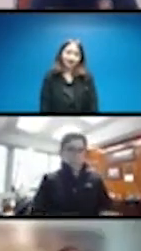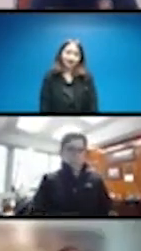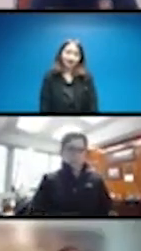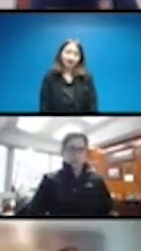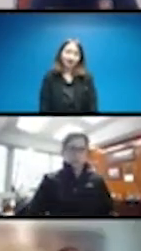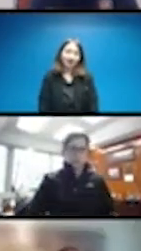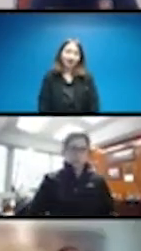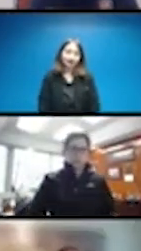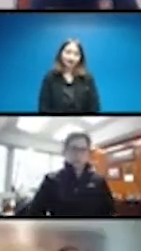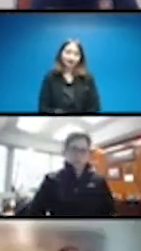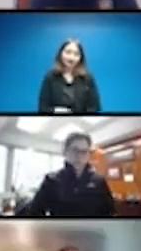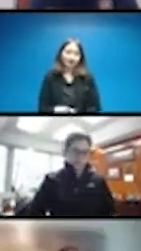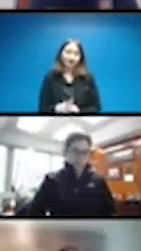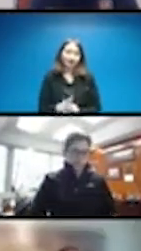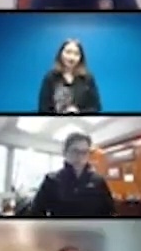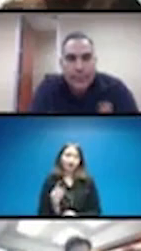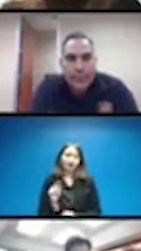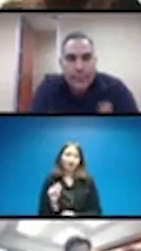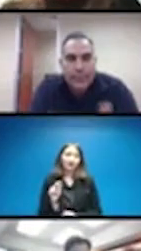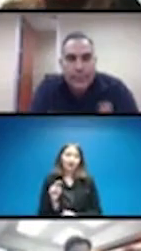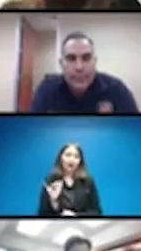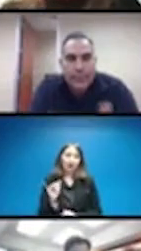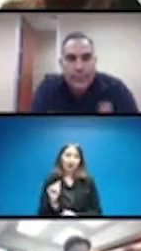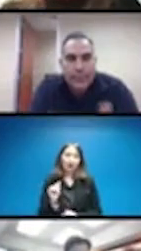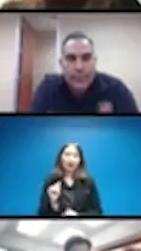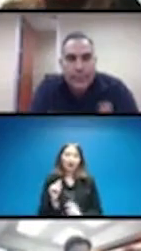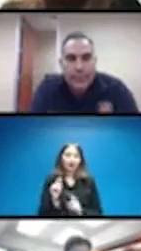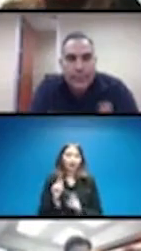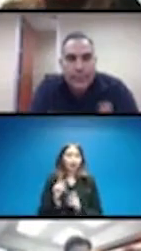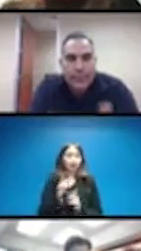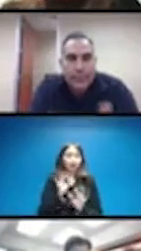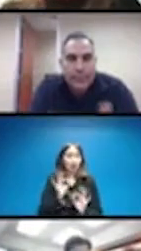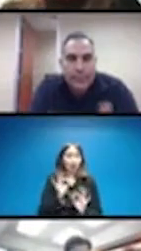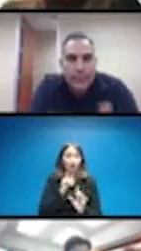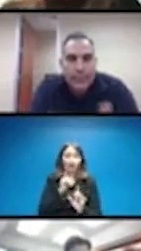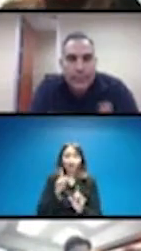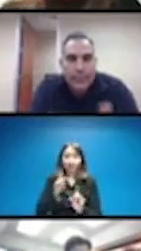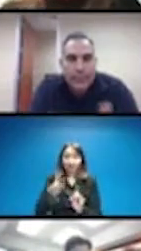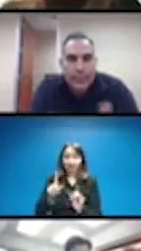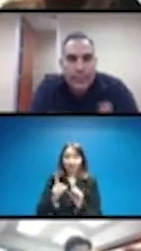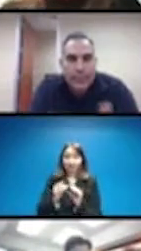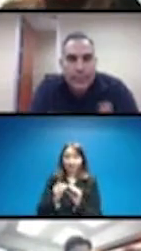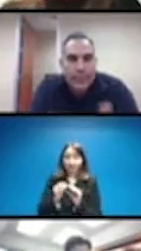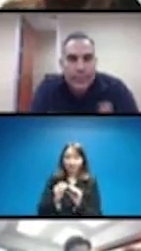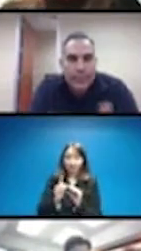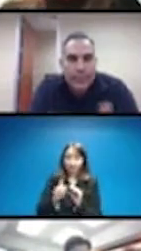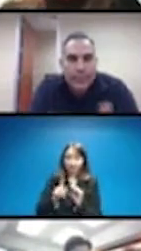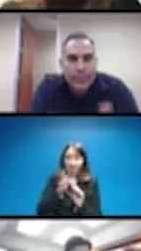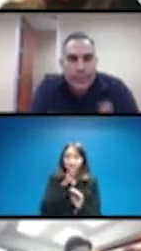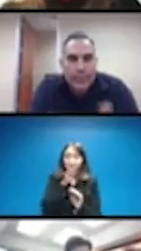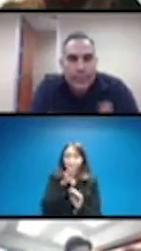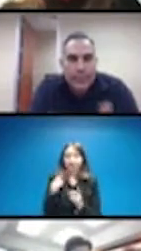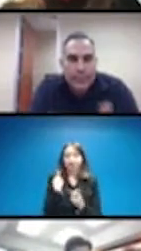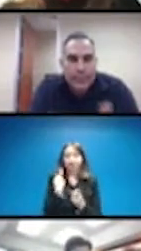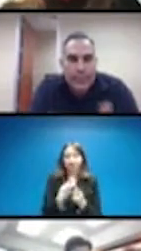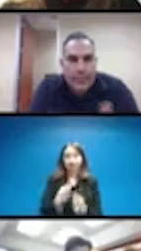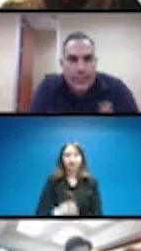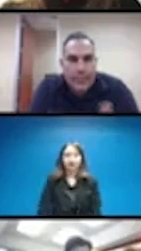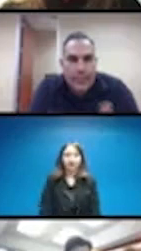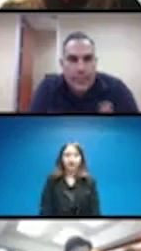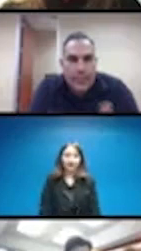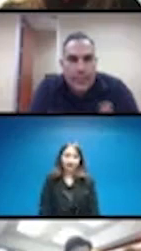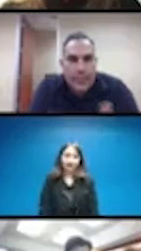Perfecto, Maria. Igual, si hay gente batallando ahorita para poner un plato en la mesa, ¿hay algún tipo de ayuda del San Antonio Food Bank o